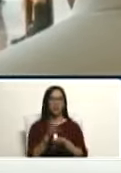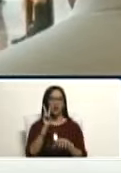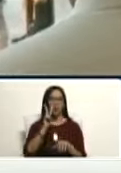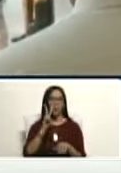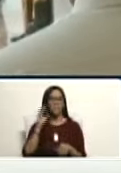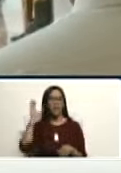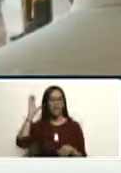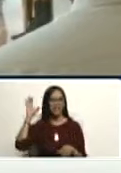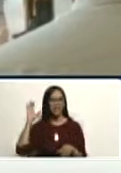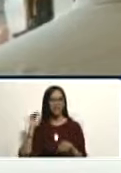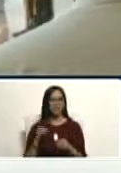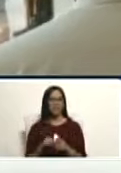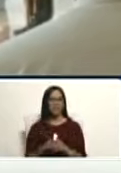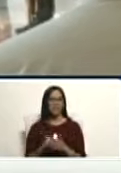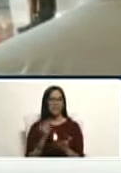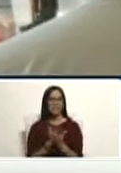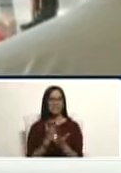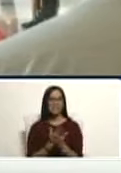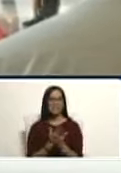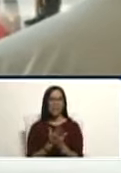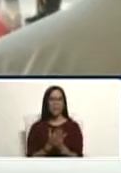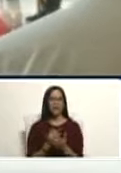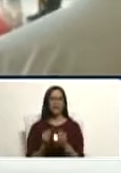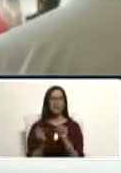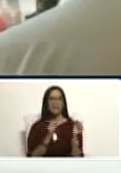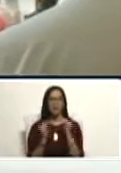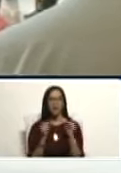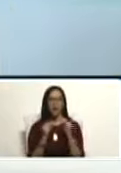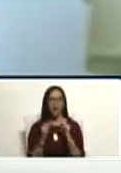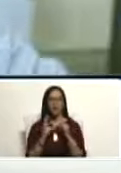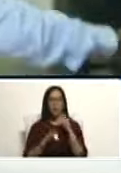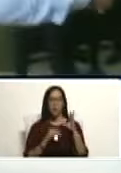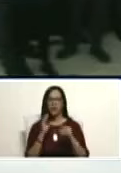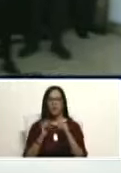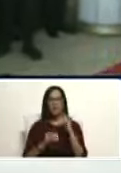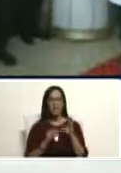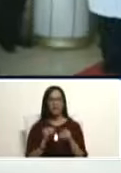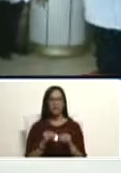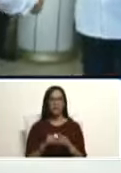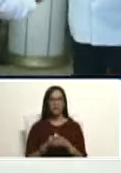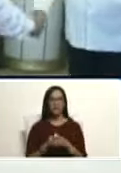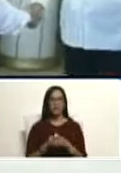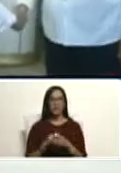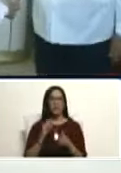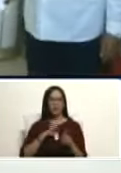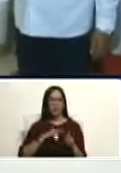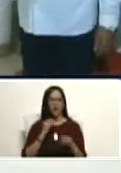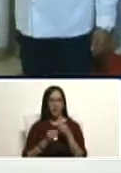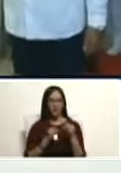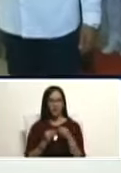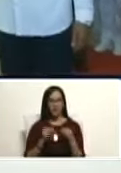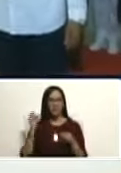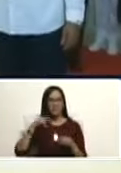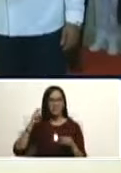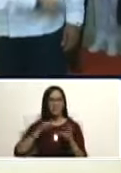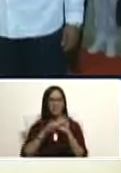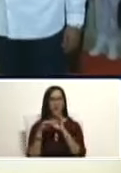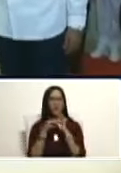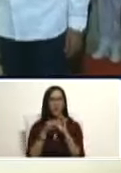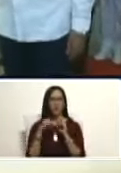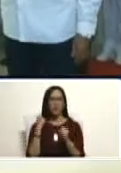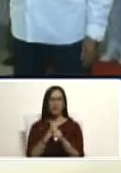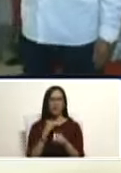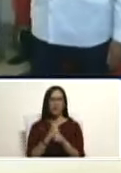países, y siempre dialogando, conversando. Eso hemos ratificado, la necesidad de la unión, del